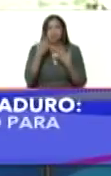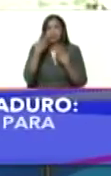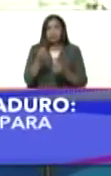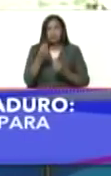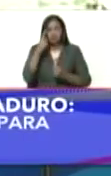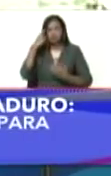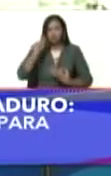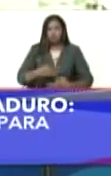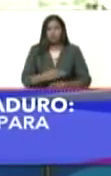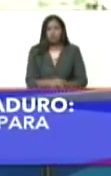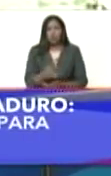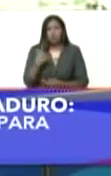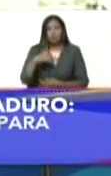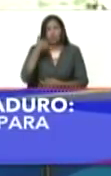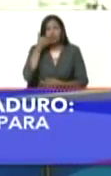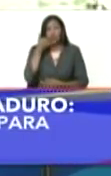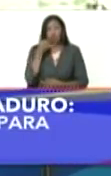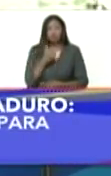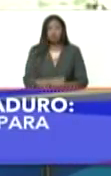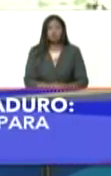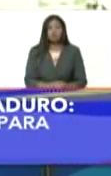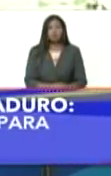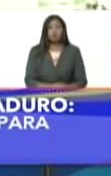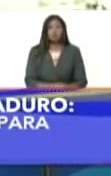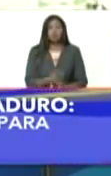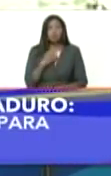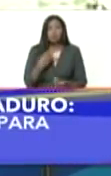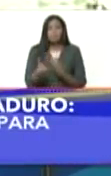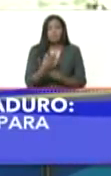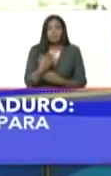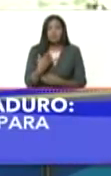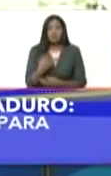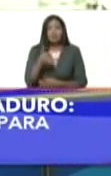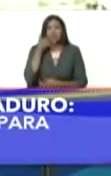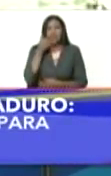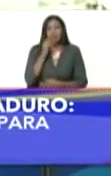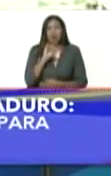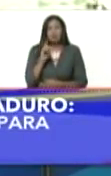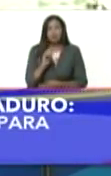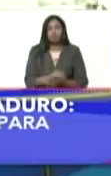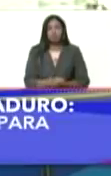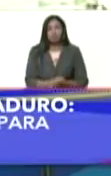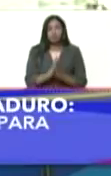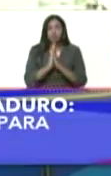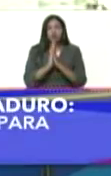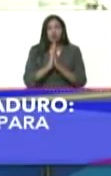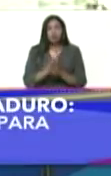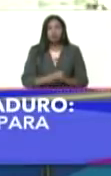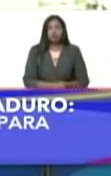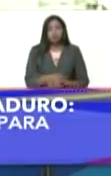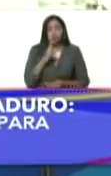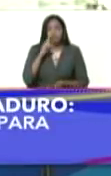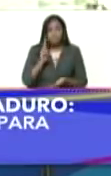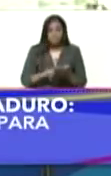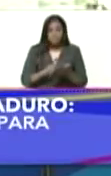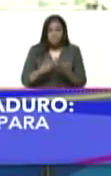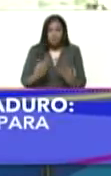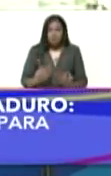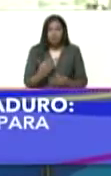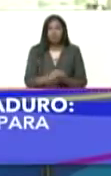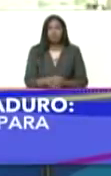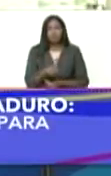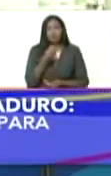Aquí usted tiene el teléfono. Te escribe o me llama. No tiene excusa. ¿Verdad?